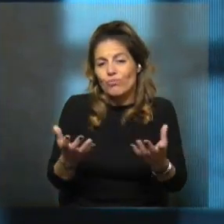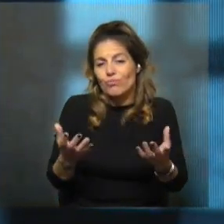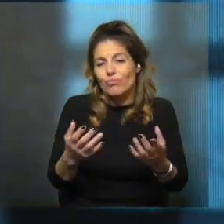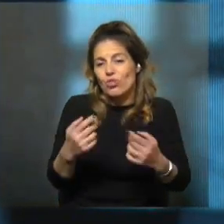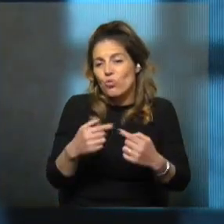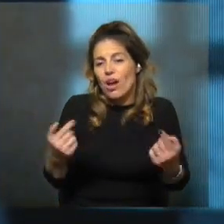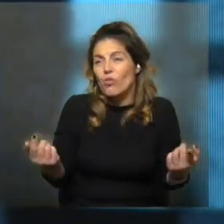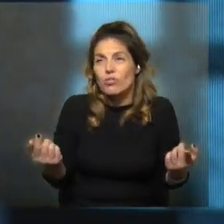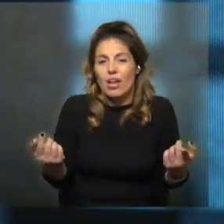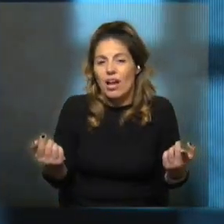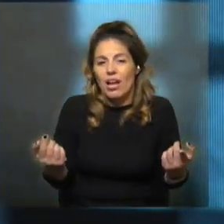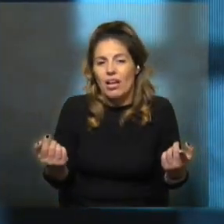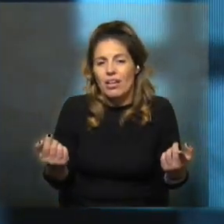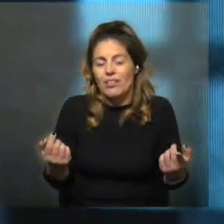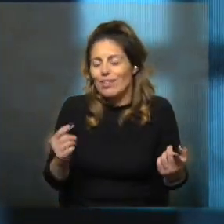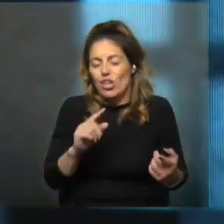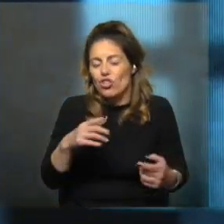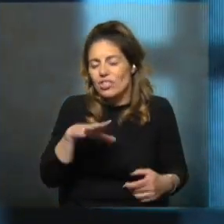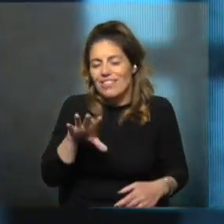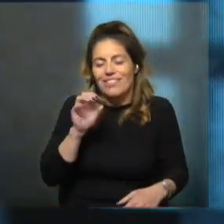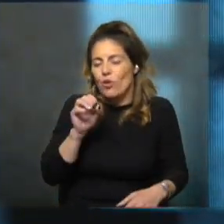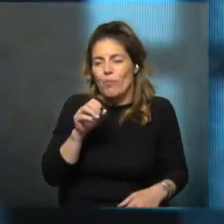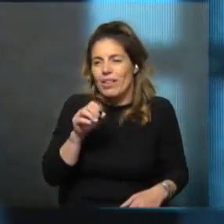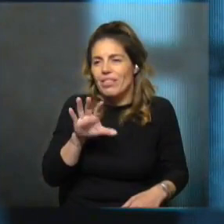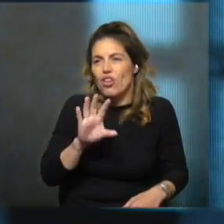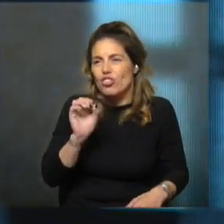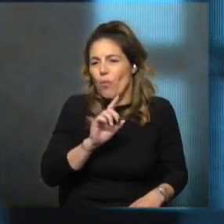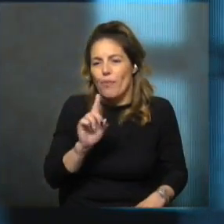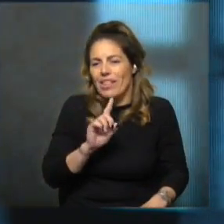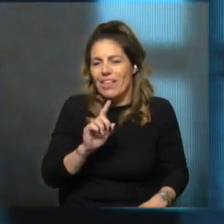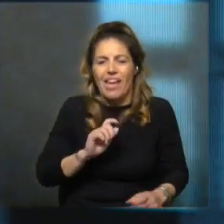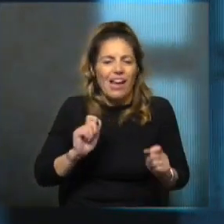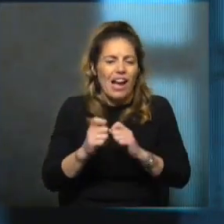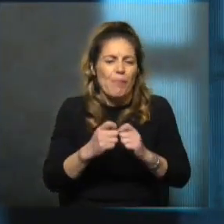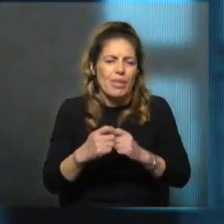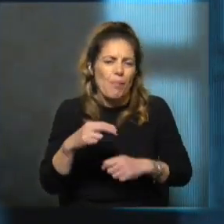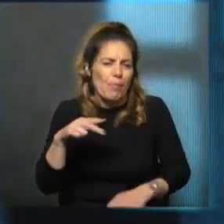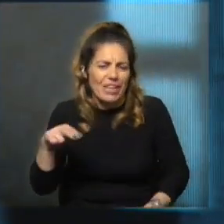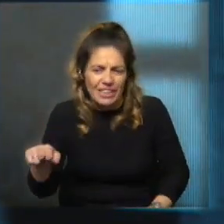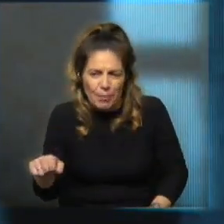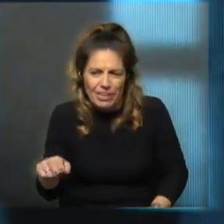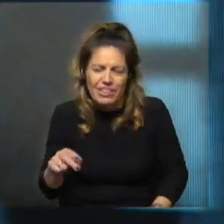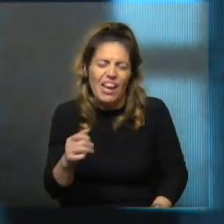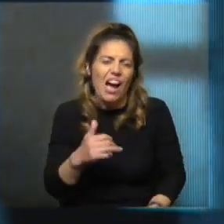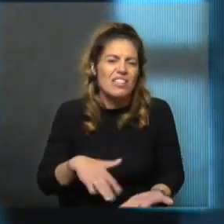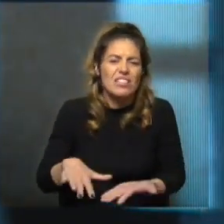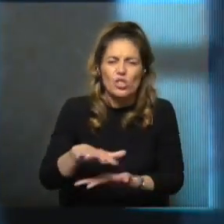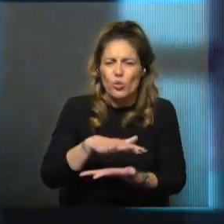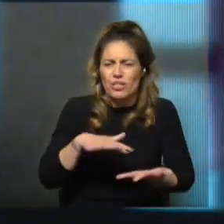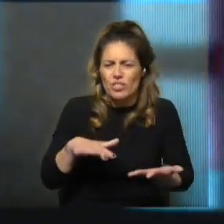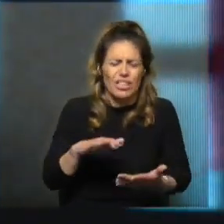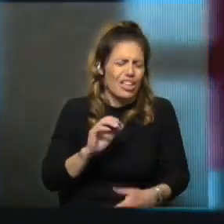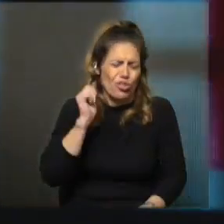cosa bastante incomprensible en el sentido de que cambia permanentemente de que hay situaciones Que bueno que ni